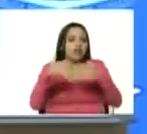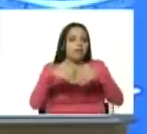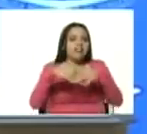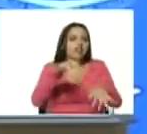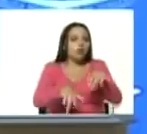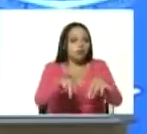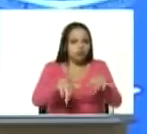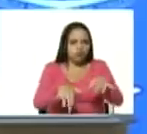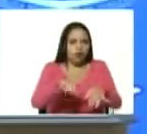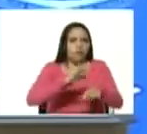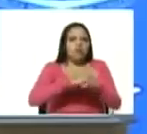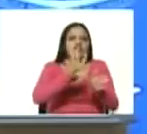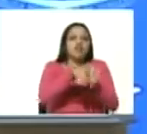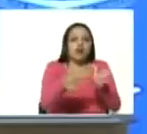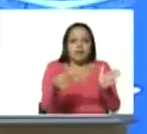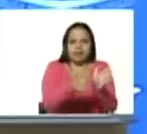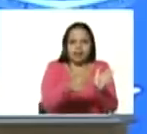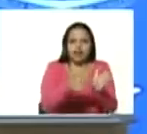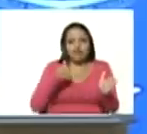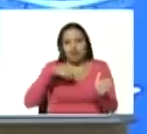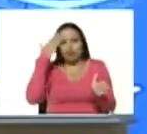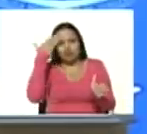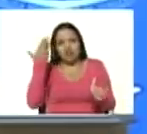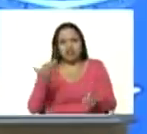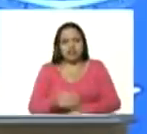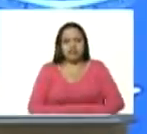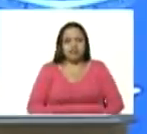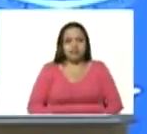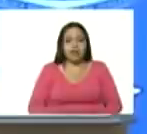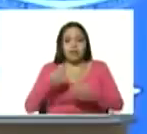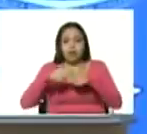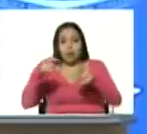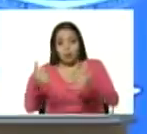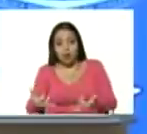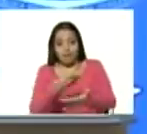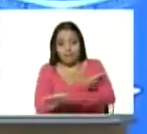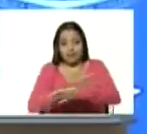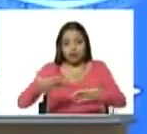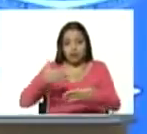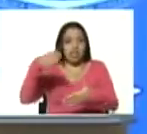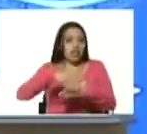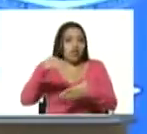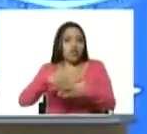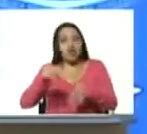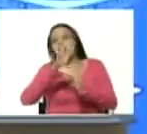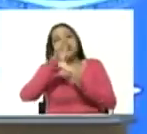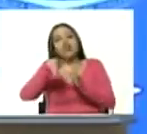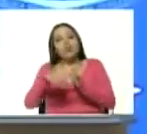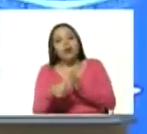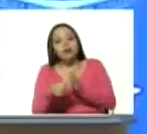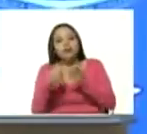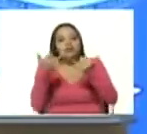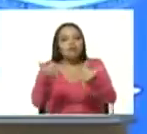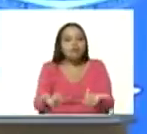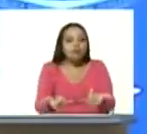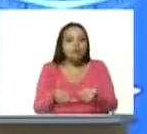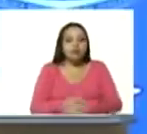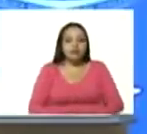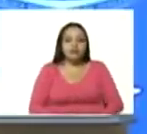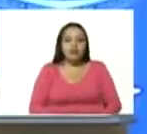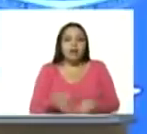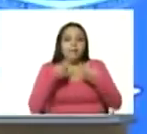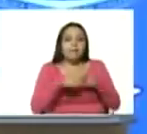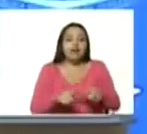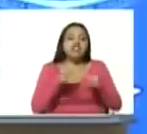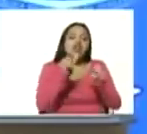menos. La diferencia es la cantidad de millones de dólares que se está robando en los actuales momentos. Pero los señores de Seguro